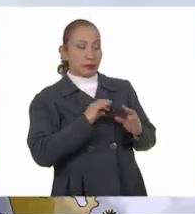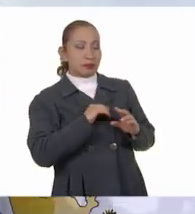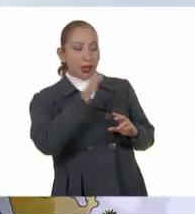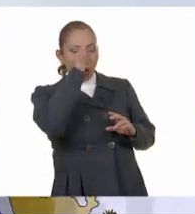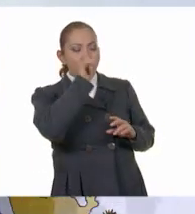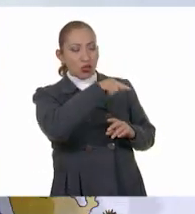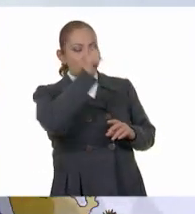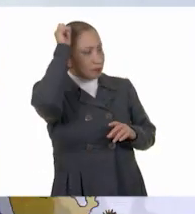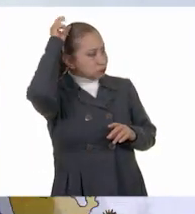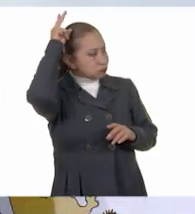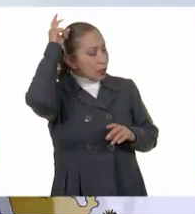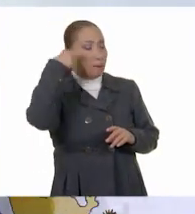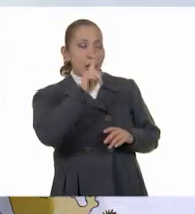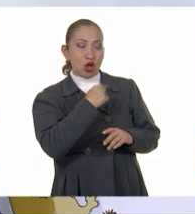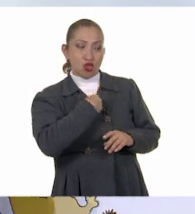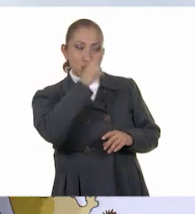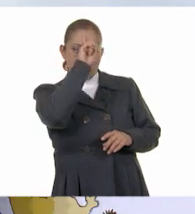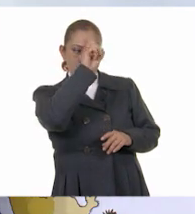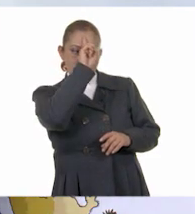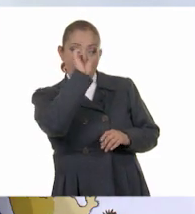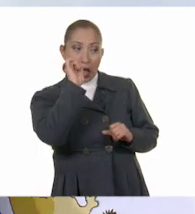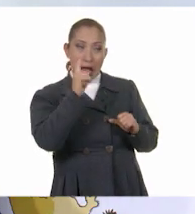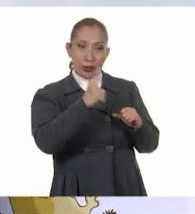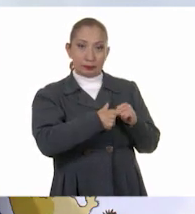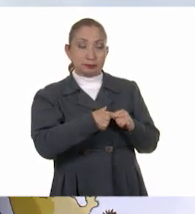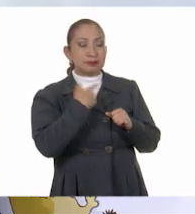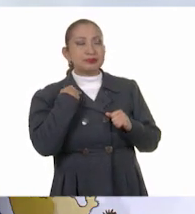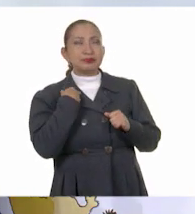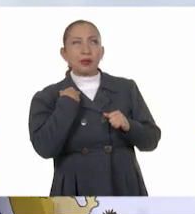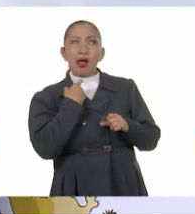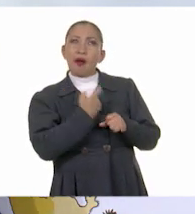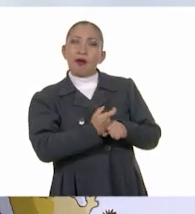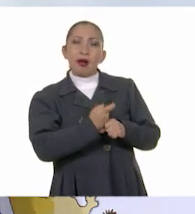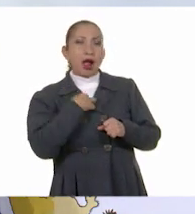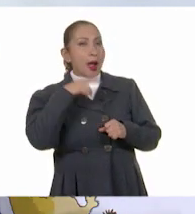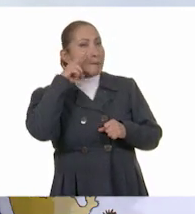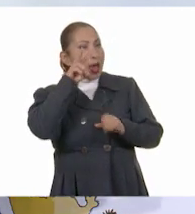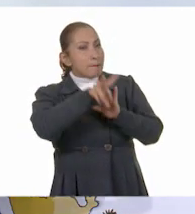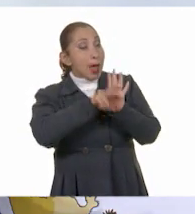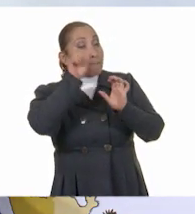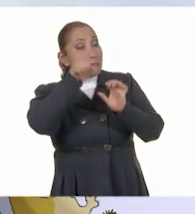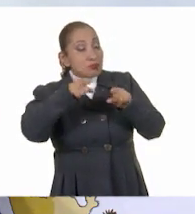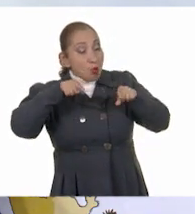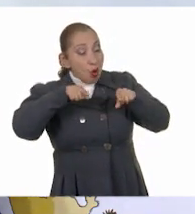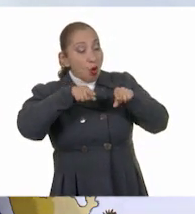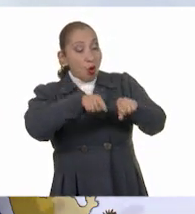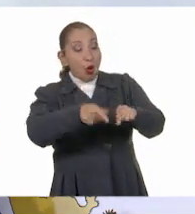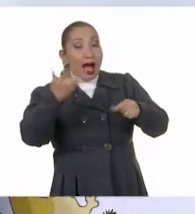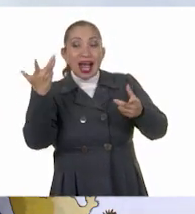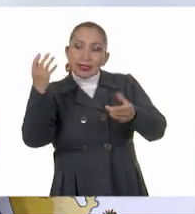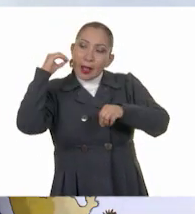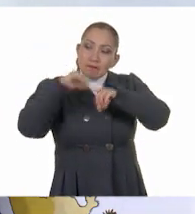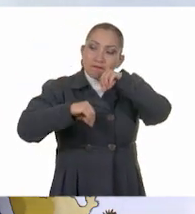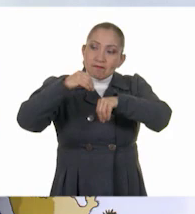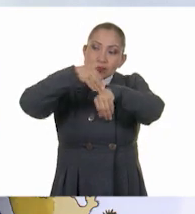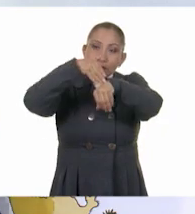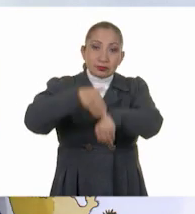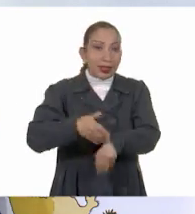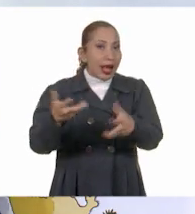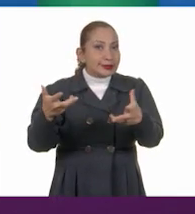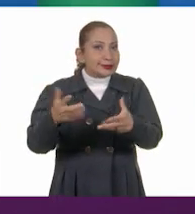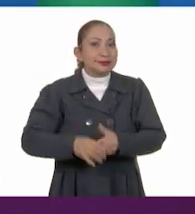con Raulito, pero les propongo una cosa. ¿Qué tal si lo vamos viendo y al mismo tiempo vamos realizando los